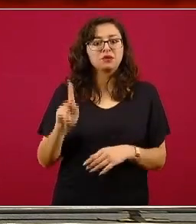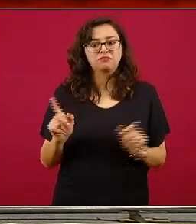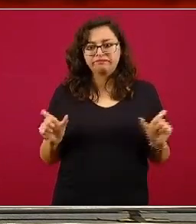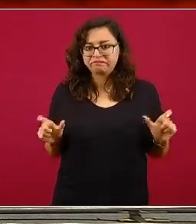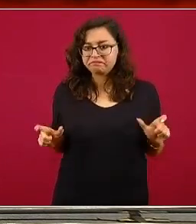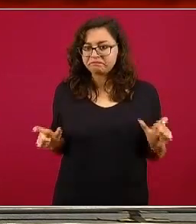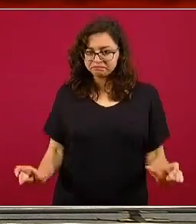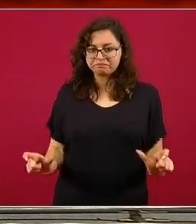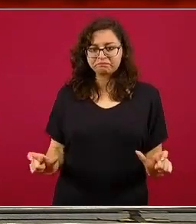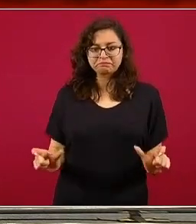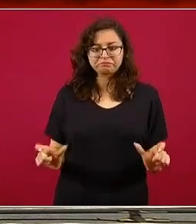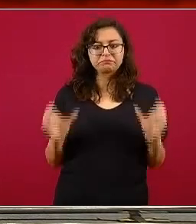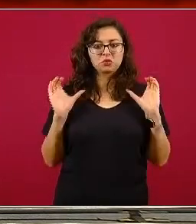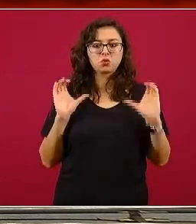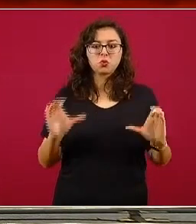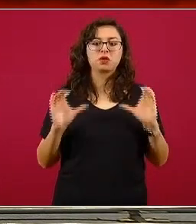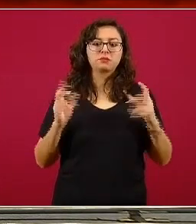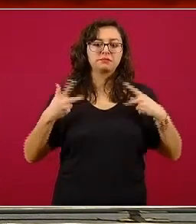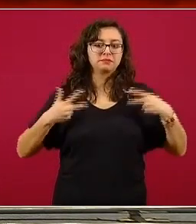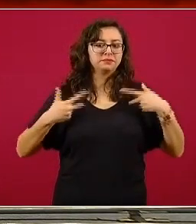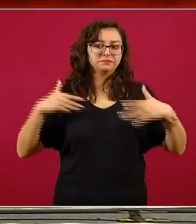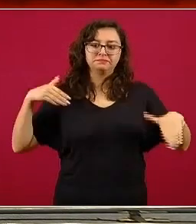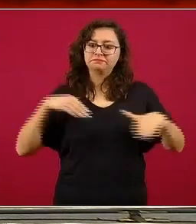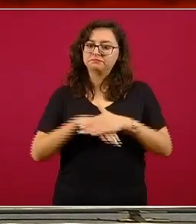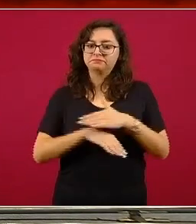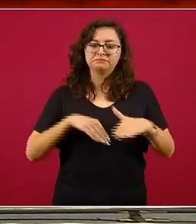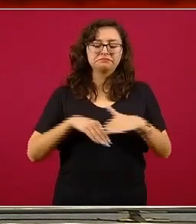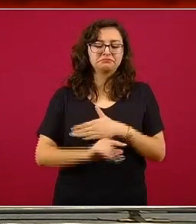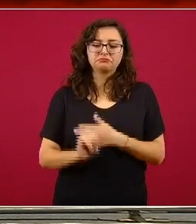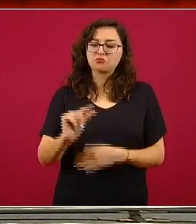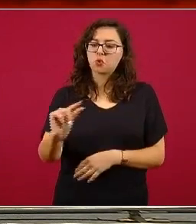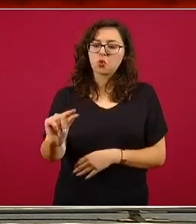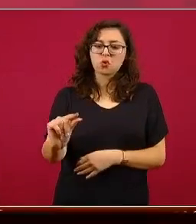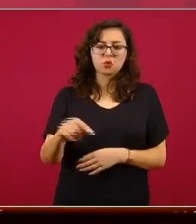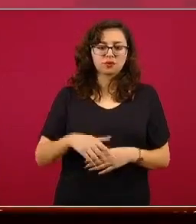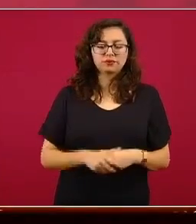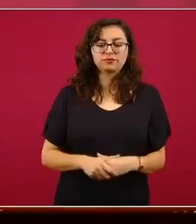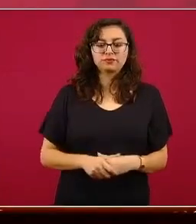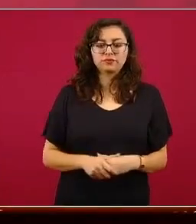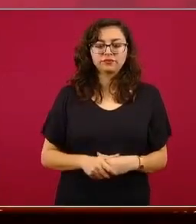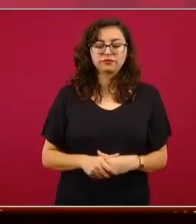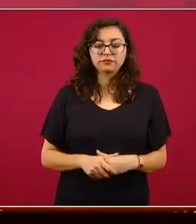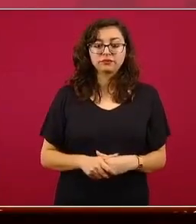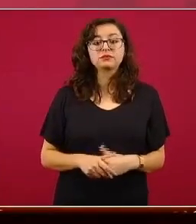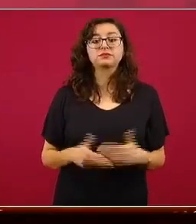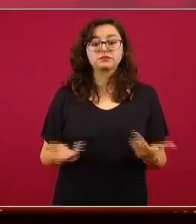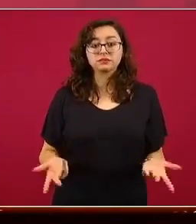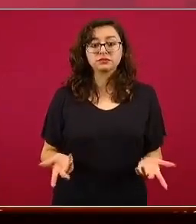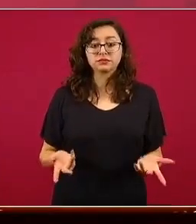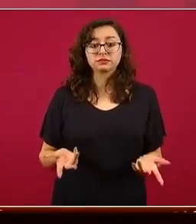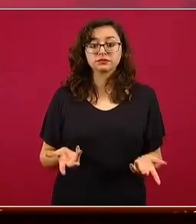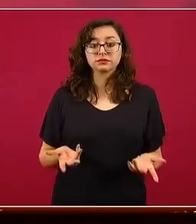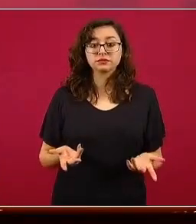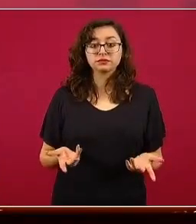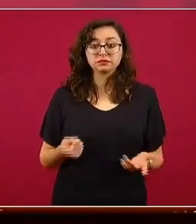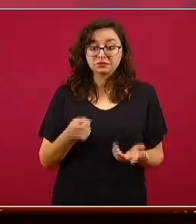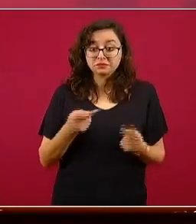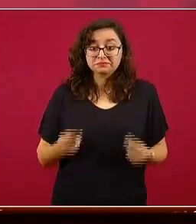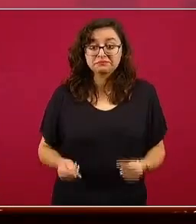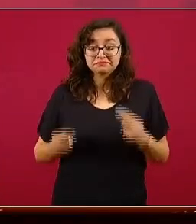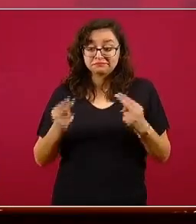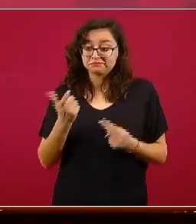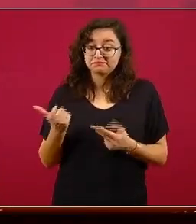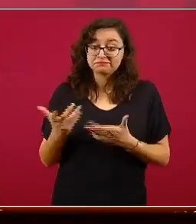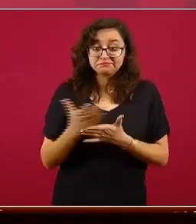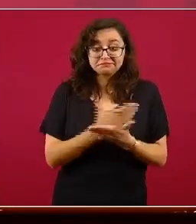muy cuidado el aforo en las salas de cine. Y a pesar de que esto seguramente se vuelve menos lucrativa